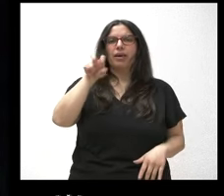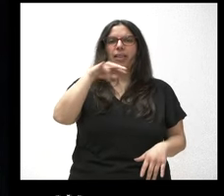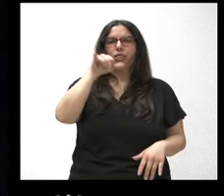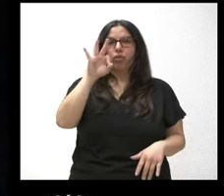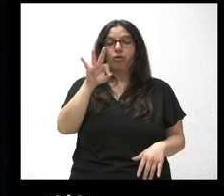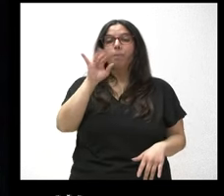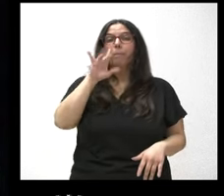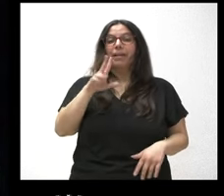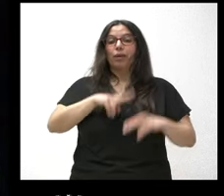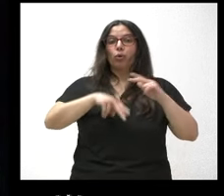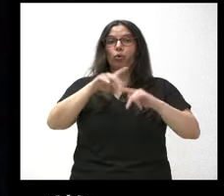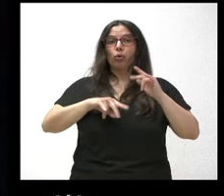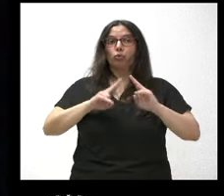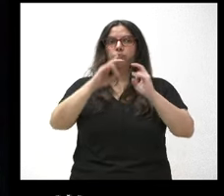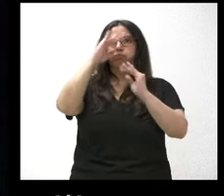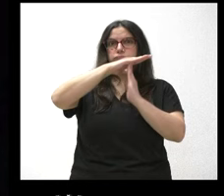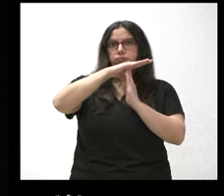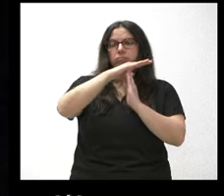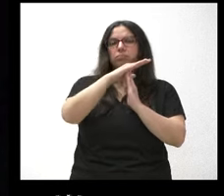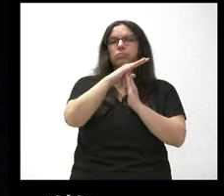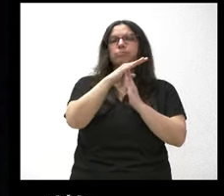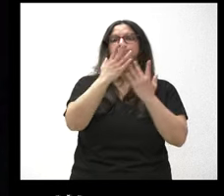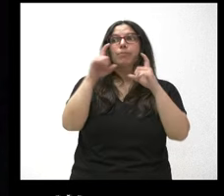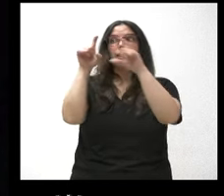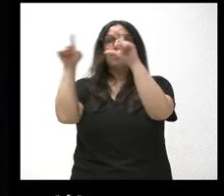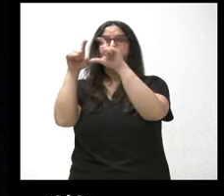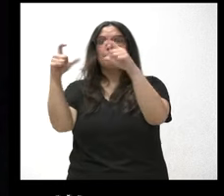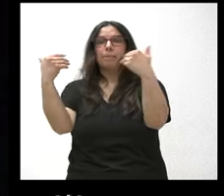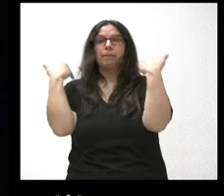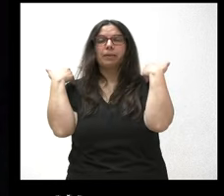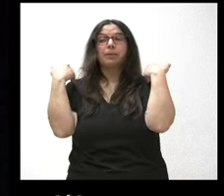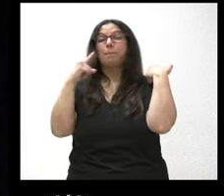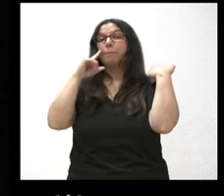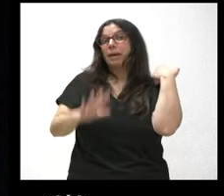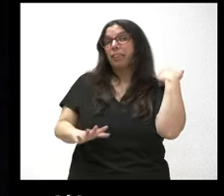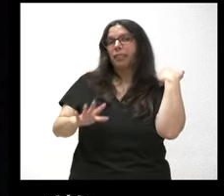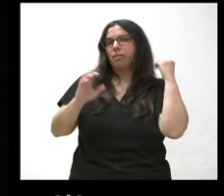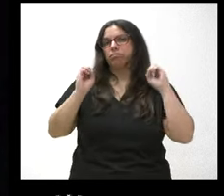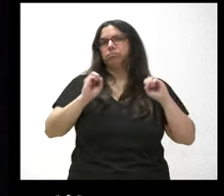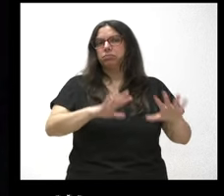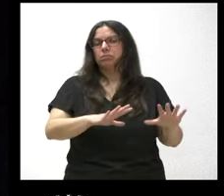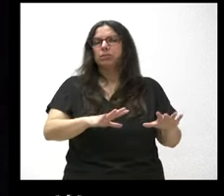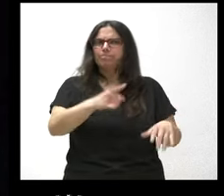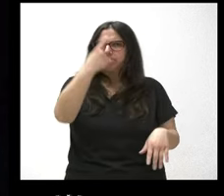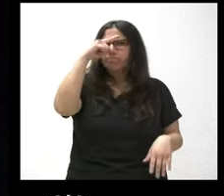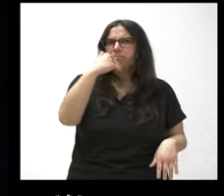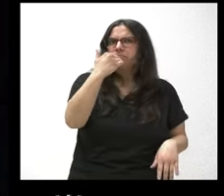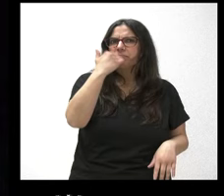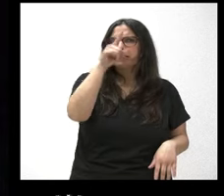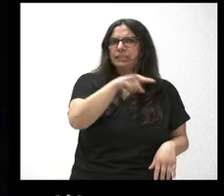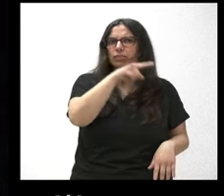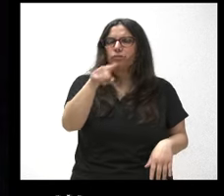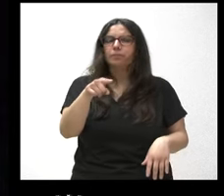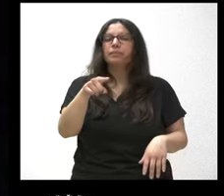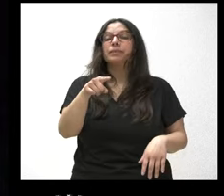obras de construcción se han frenado y que la constructora, todo apunta a que abandona la obra. ¿Tienen conocimiento de esto? Y en